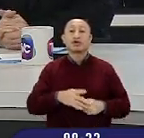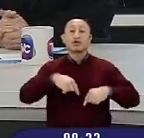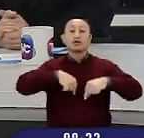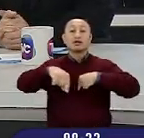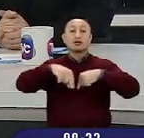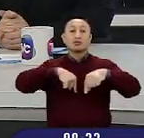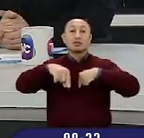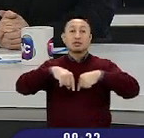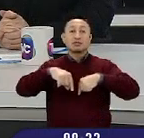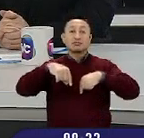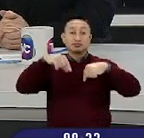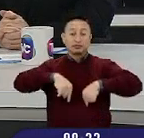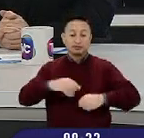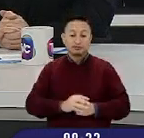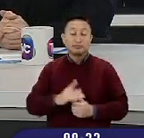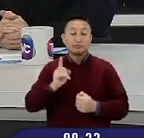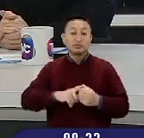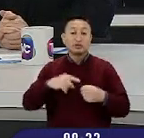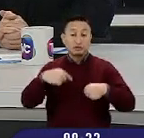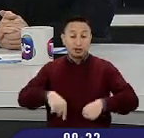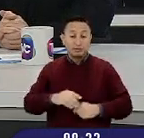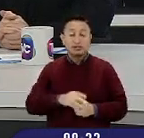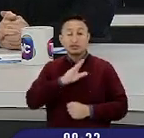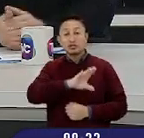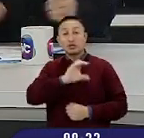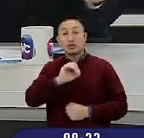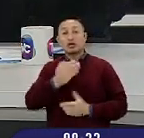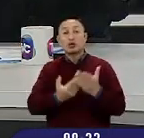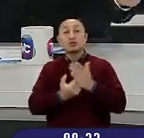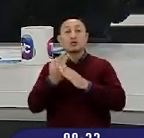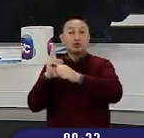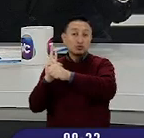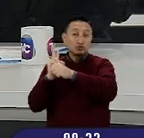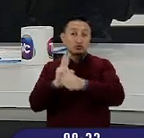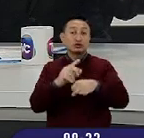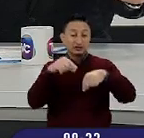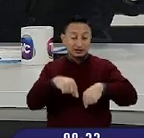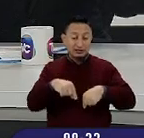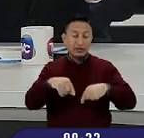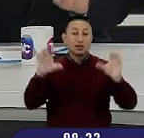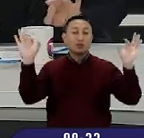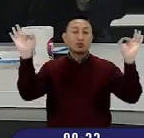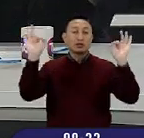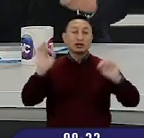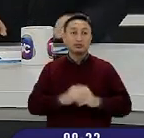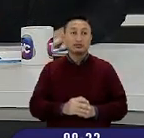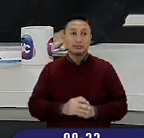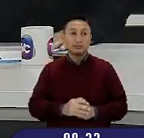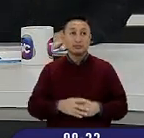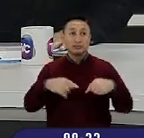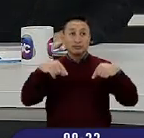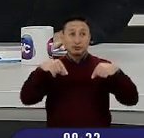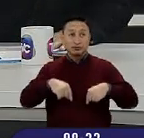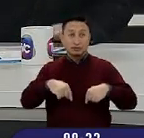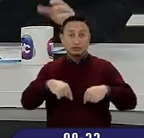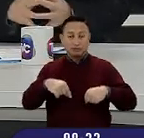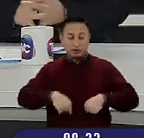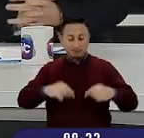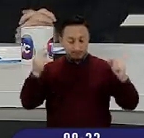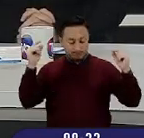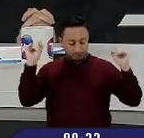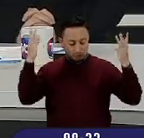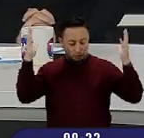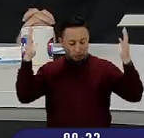en superficie, Quito contará con 50 trolebuses 100% eléctricos. Aquí paramos. Póngame aplausos,